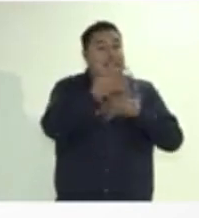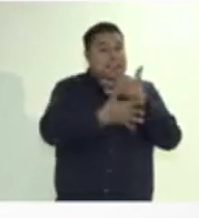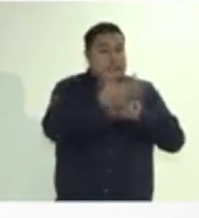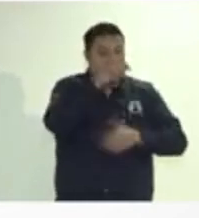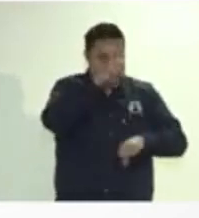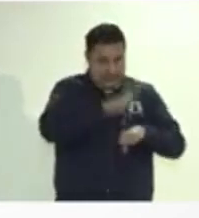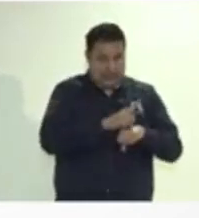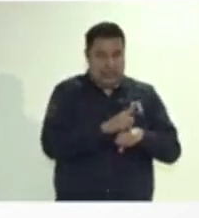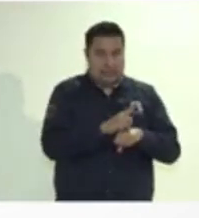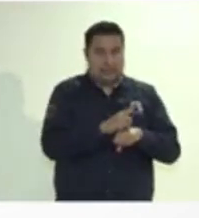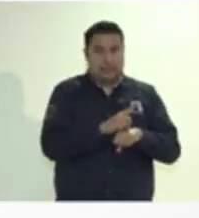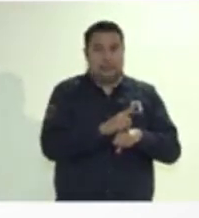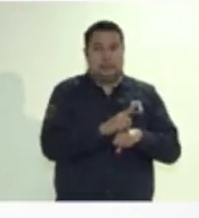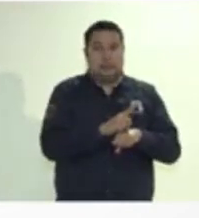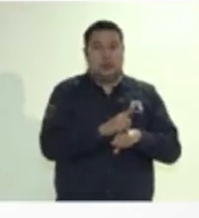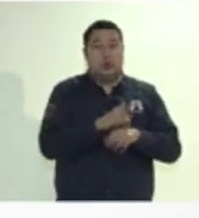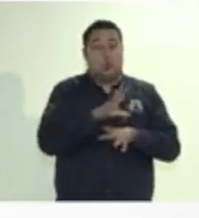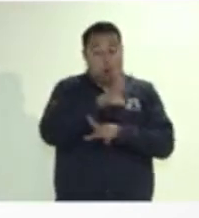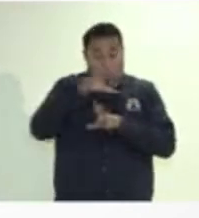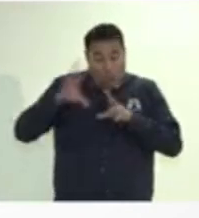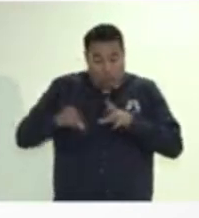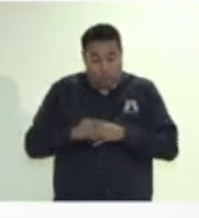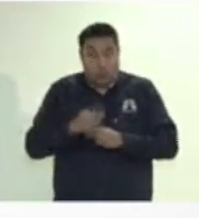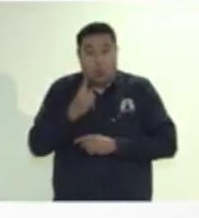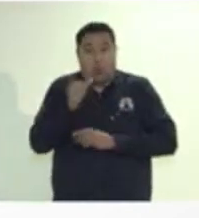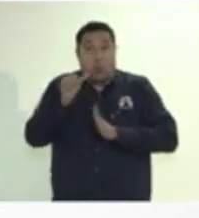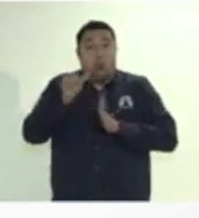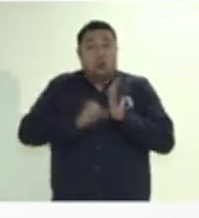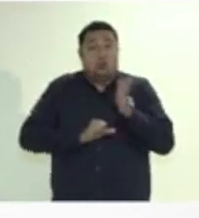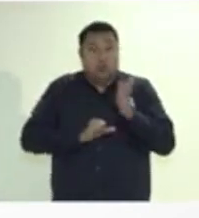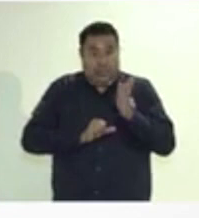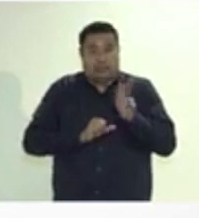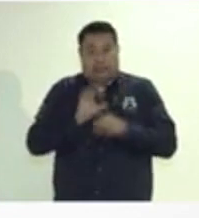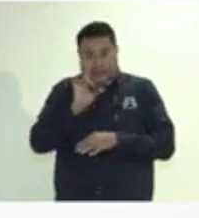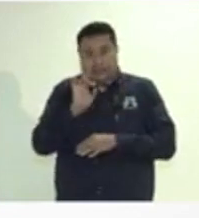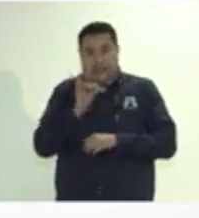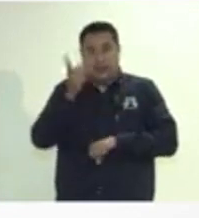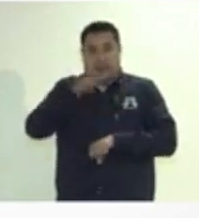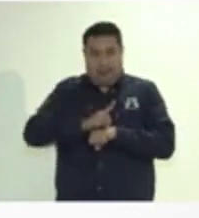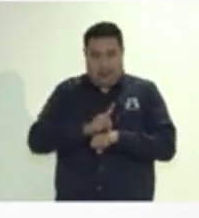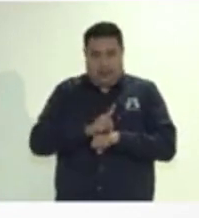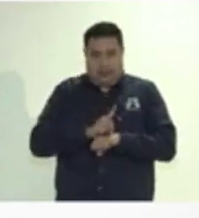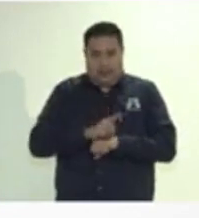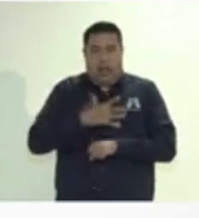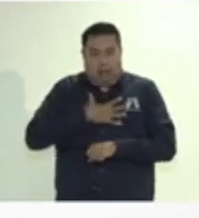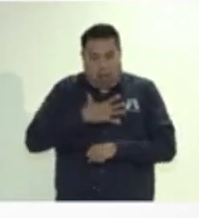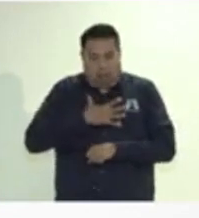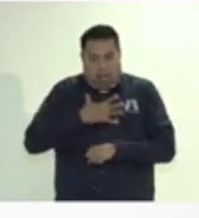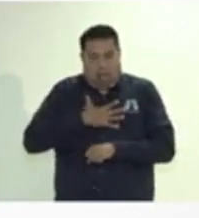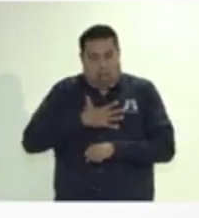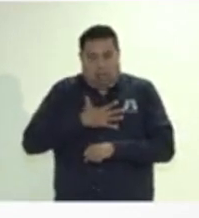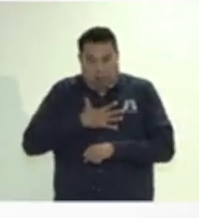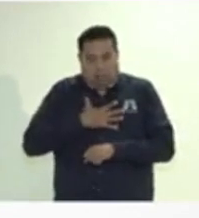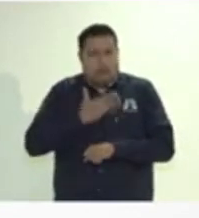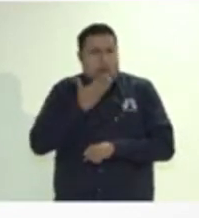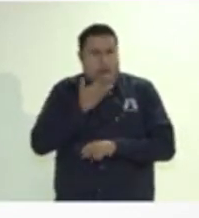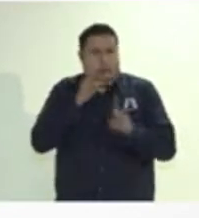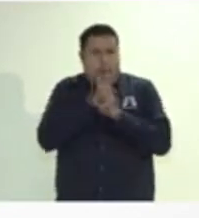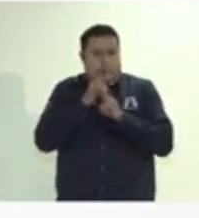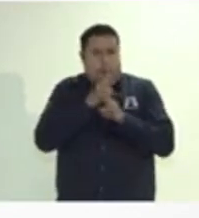preciso esto nos lleva a un mes a un mes 30 días después de terminado los los síntomas respiratorios